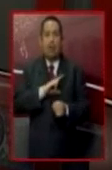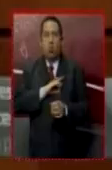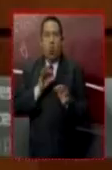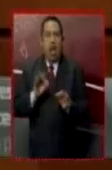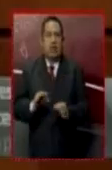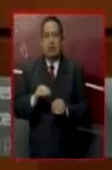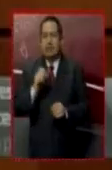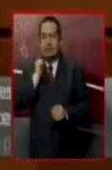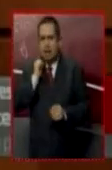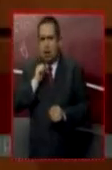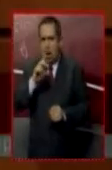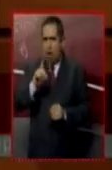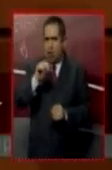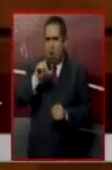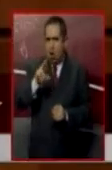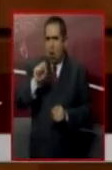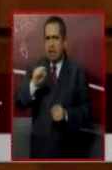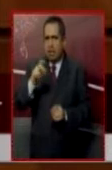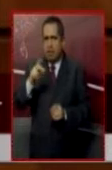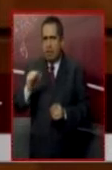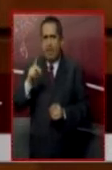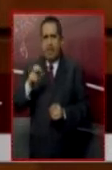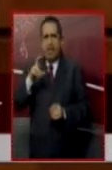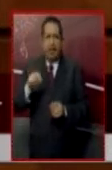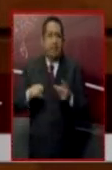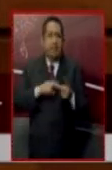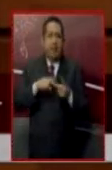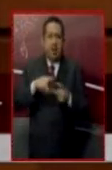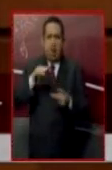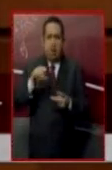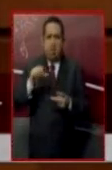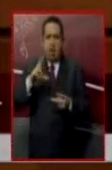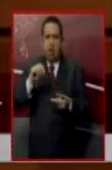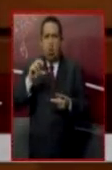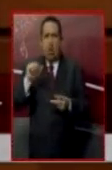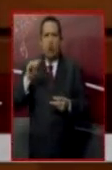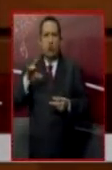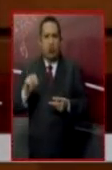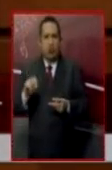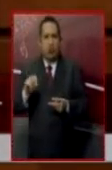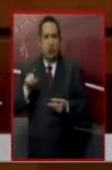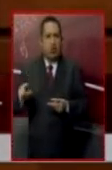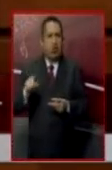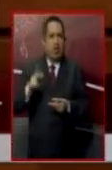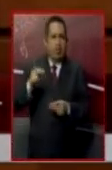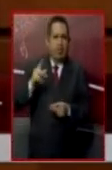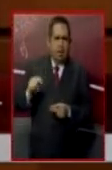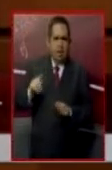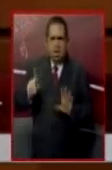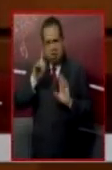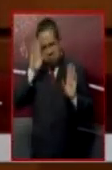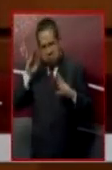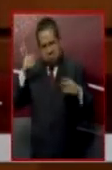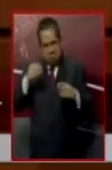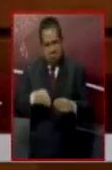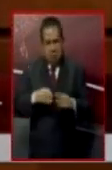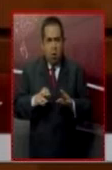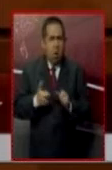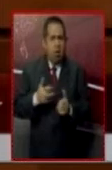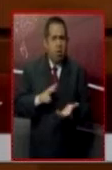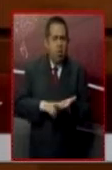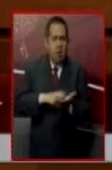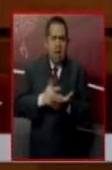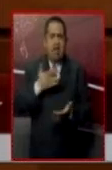la senadora Dolores Padierna y también de Marco Antonio Blázquez del Partido del Trabajo, quienes centraron su discusión en el precio de